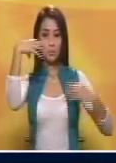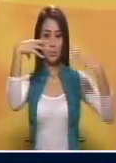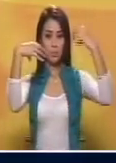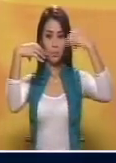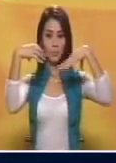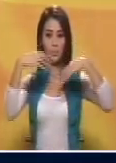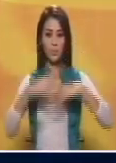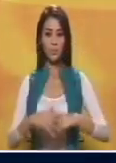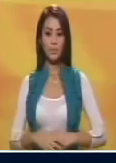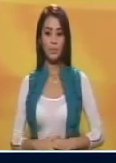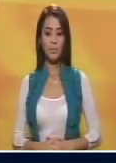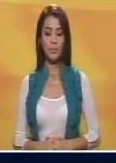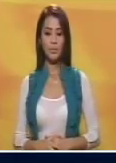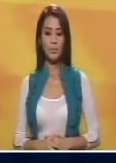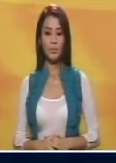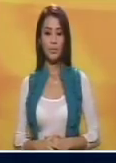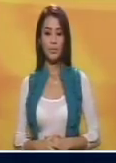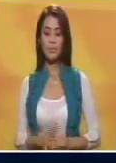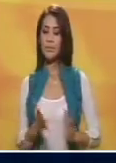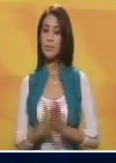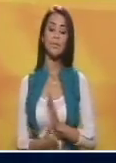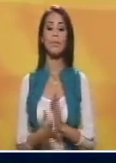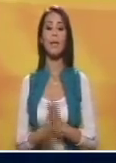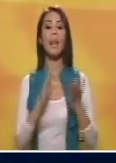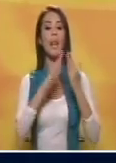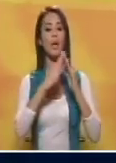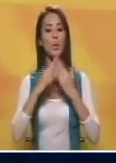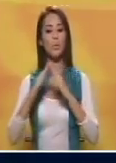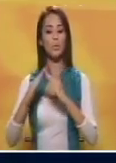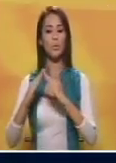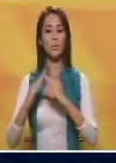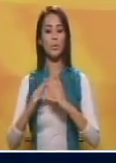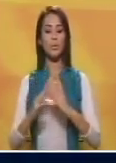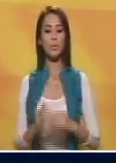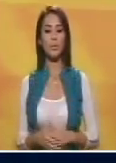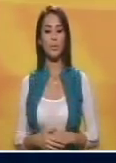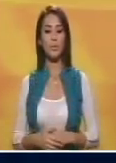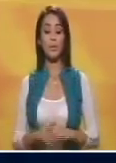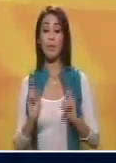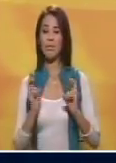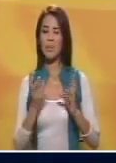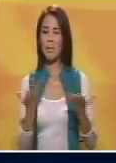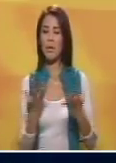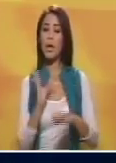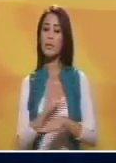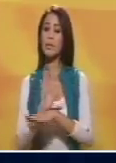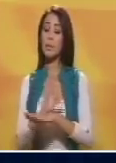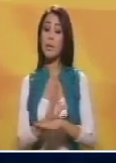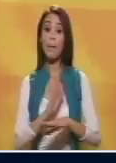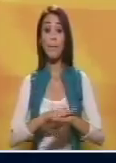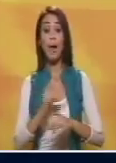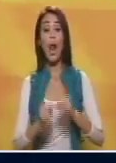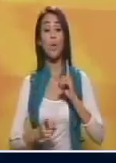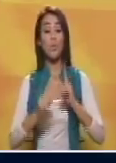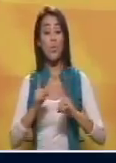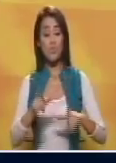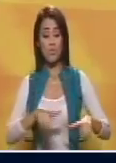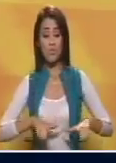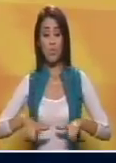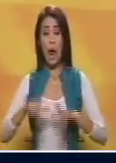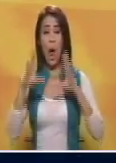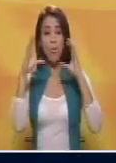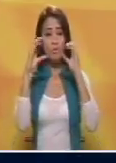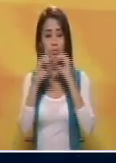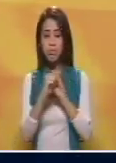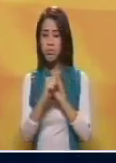Con esta iluminación se beneficia a la comunidad en cuanto al tema de seguridad, ya que en muchas partes teníamos oscuro